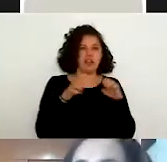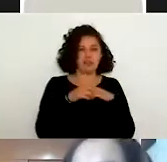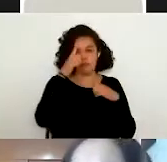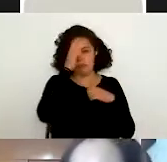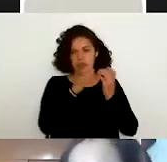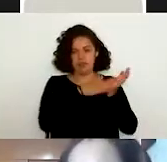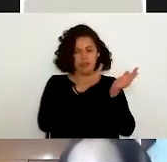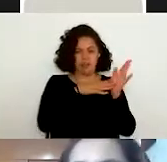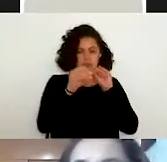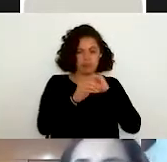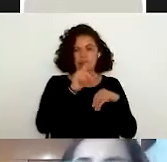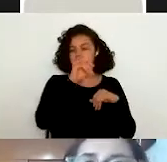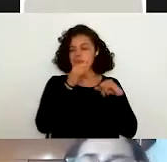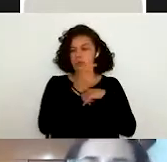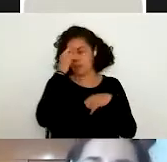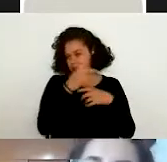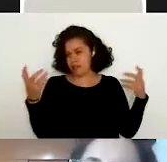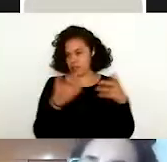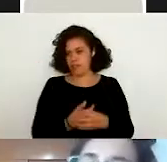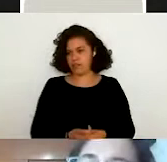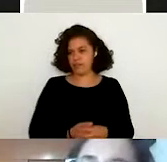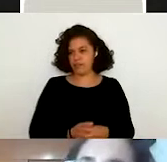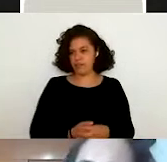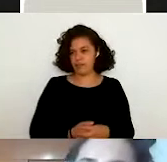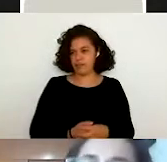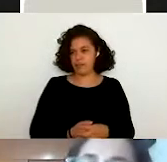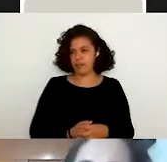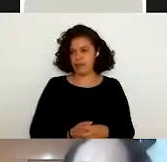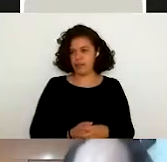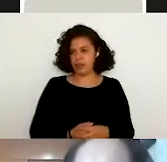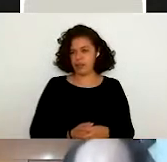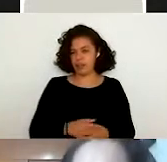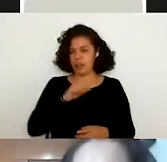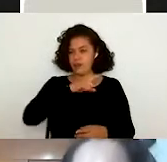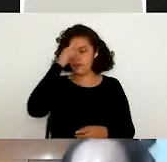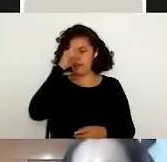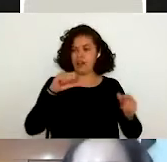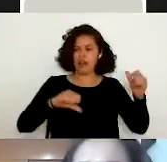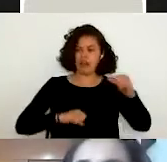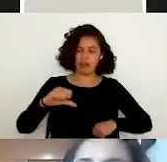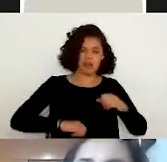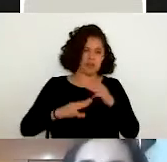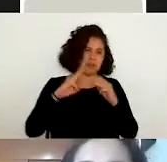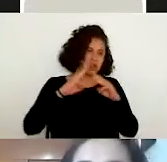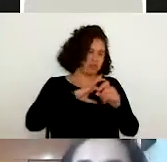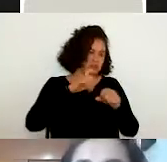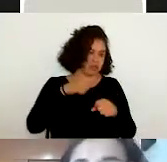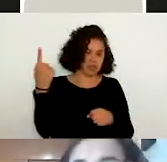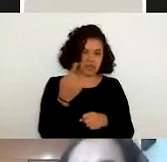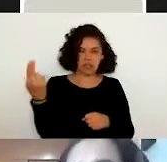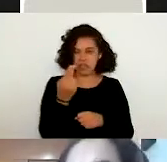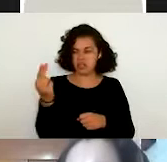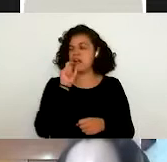para ejecutarlo, ¿no? Si ya en las actividades voy a requerir materiales específicos también. Y